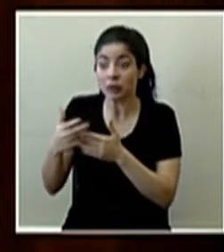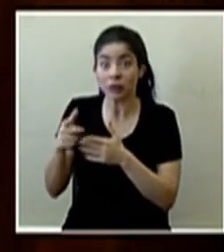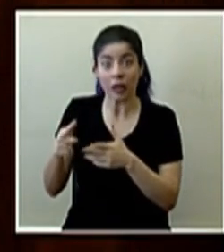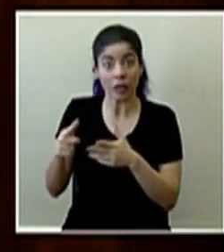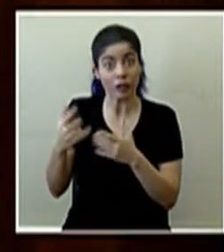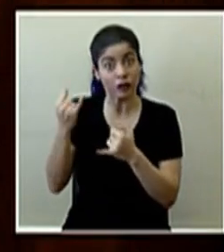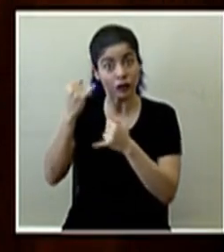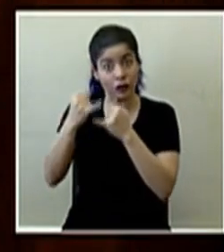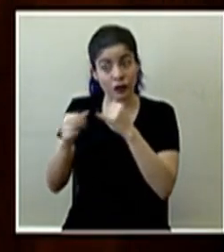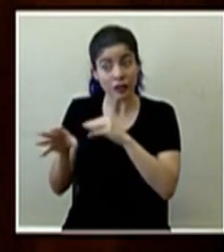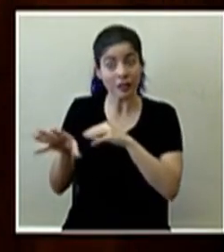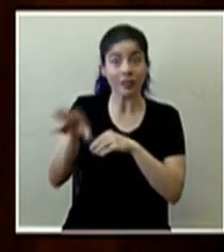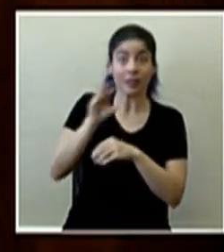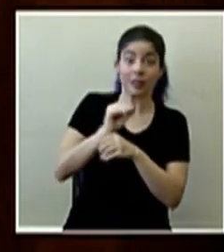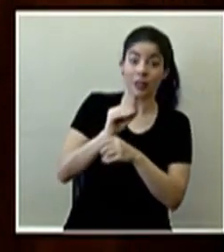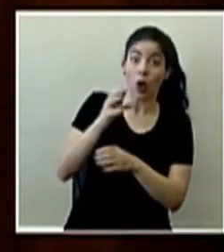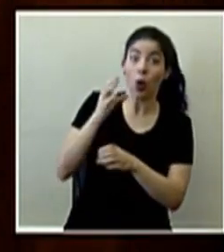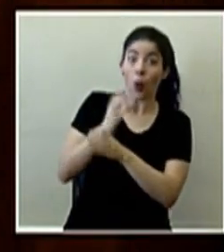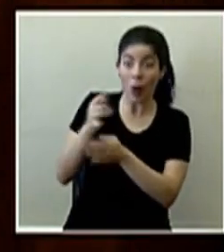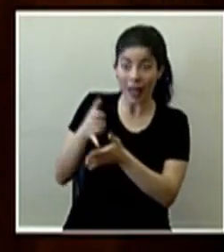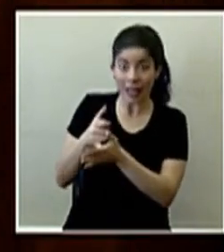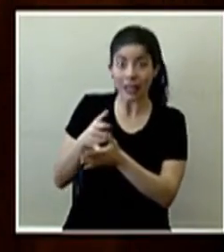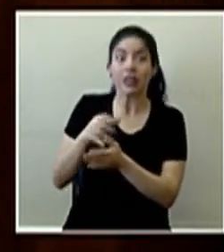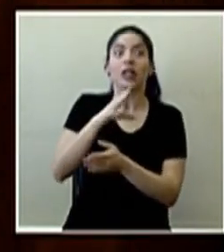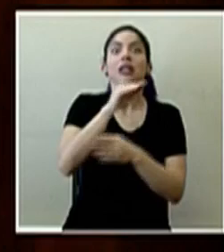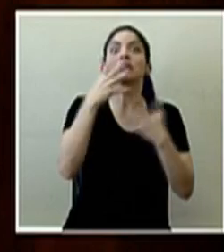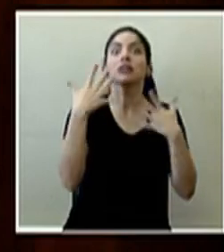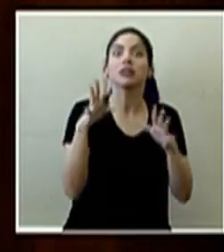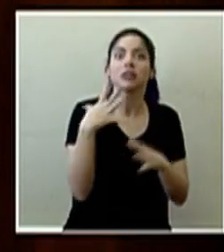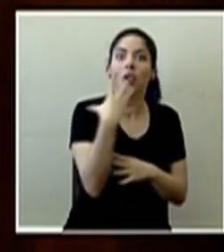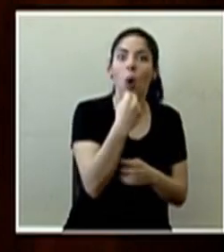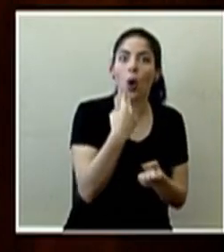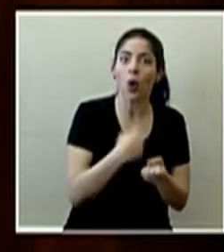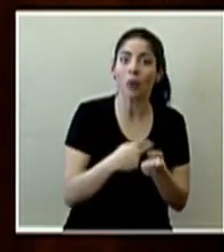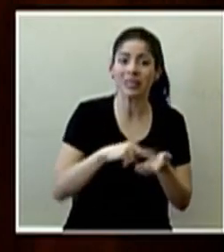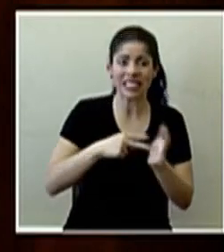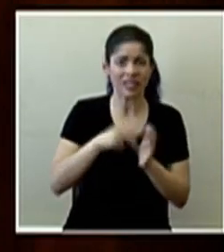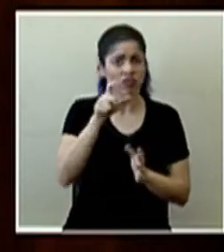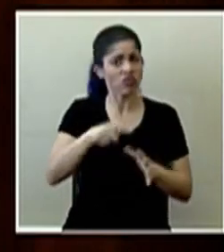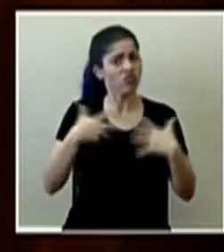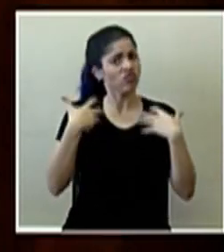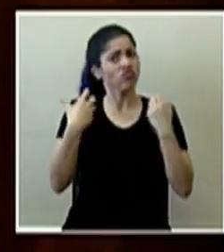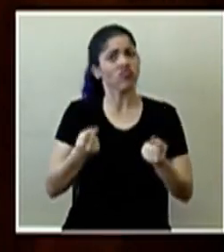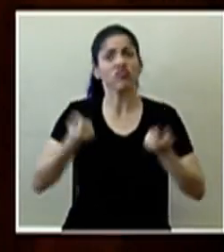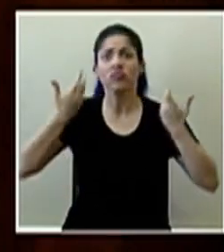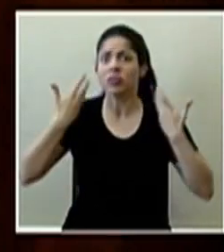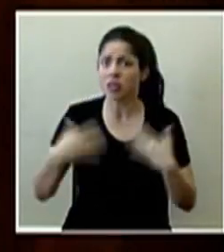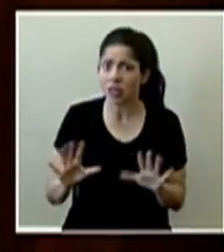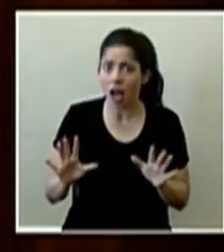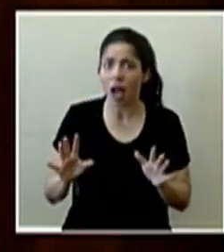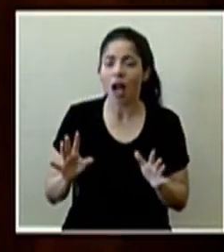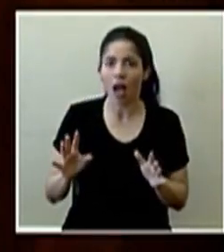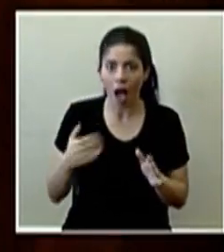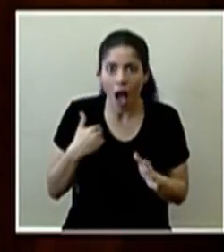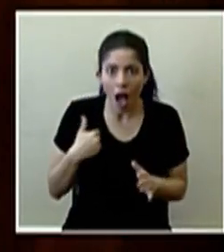salieron de la UCI, sino ya salieron del hospital. O sea, se recuperaron totalmente. Entonces,